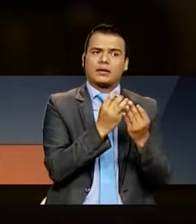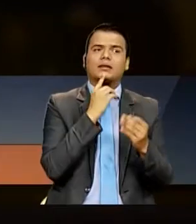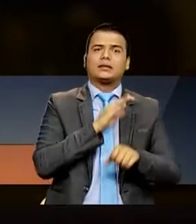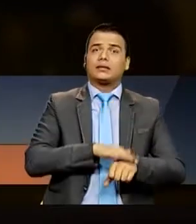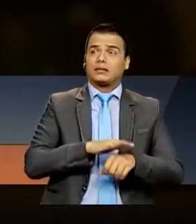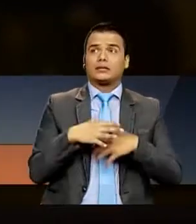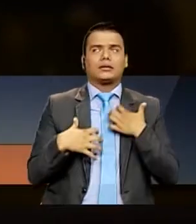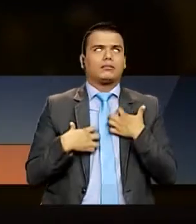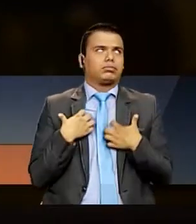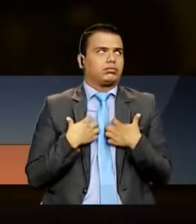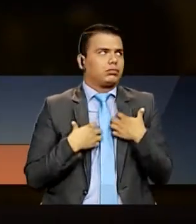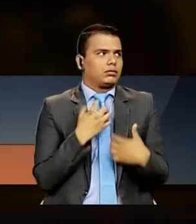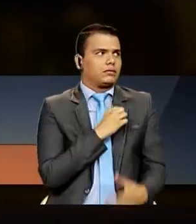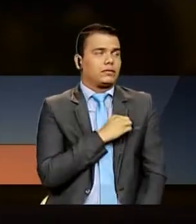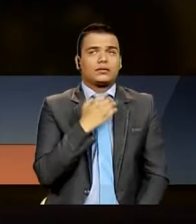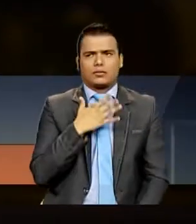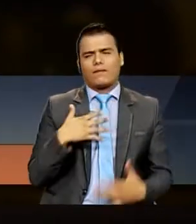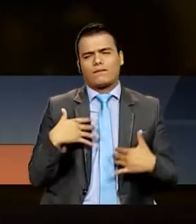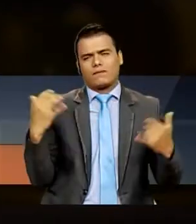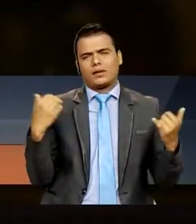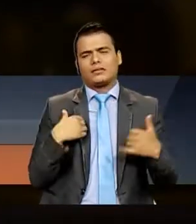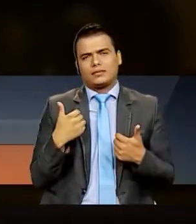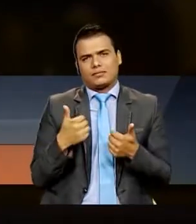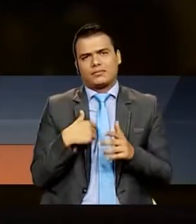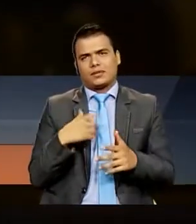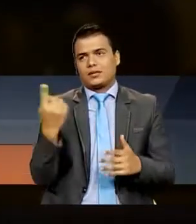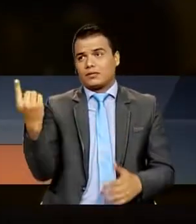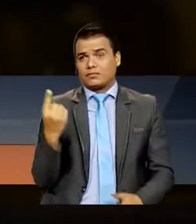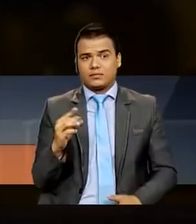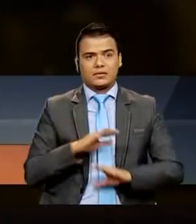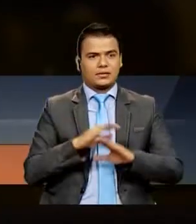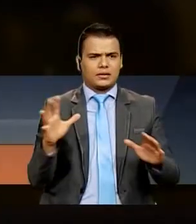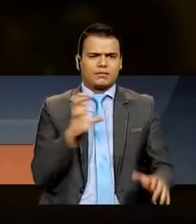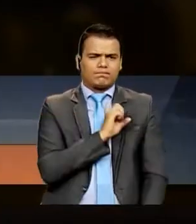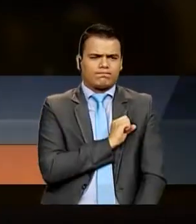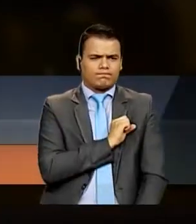Felices con el regreso de mi hermano, pero pues a la vez muy tristes, pues viendo